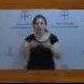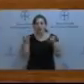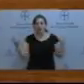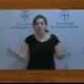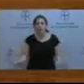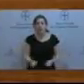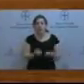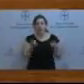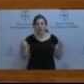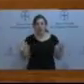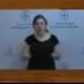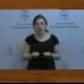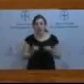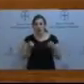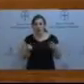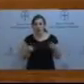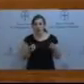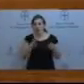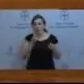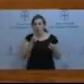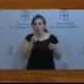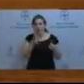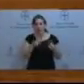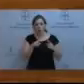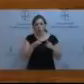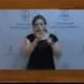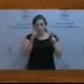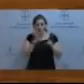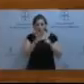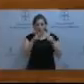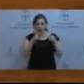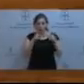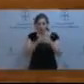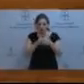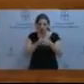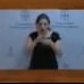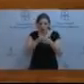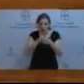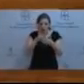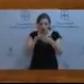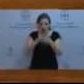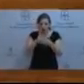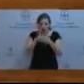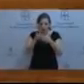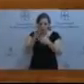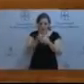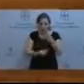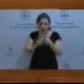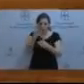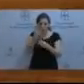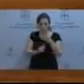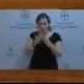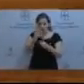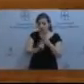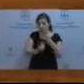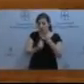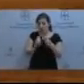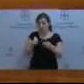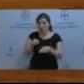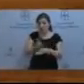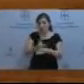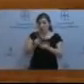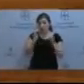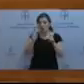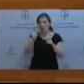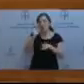porque se atascó otra vez el sistema informático, una de las tradiciones en el verano asturiano, el atasco del sistema informático en la Consejería de Educación o